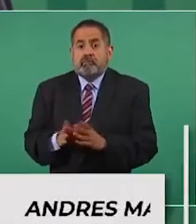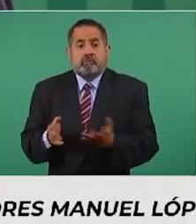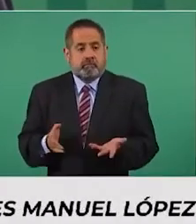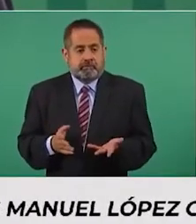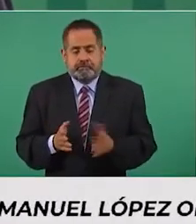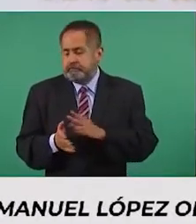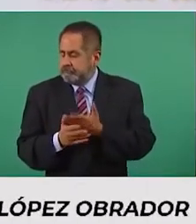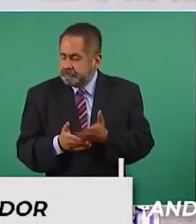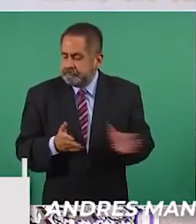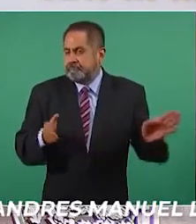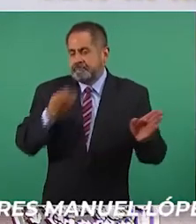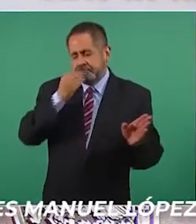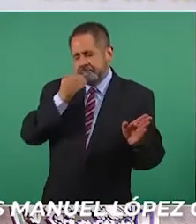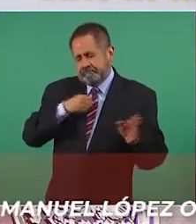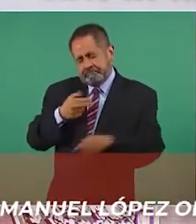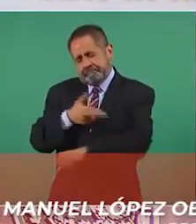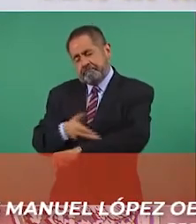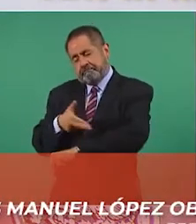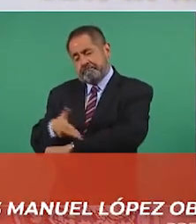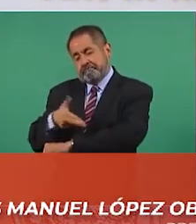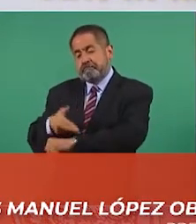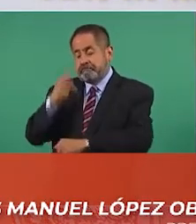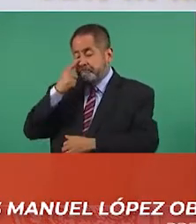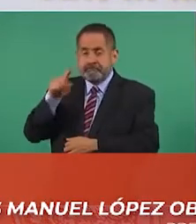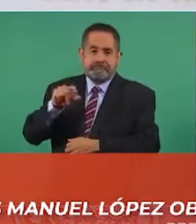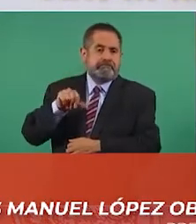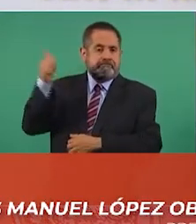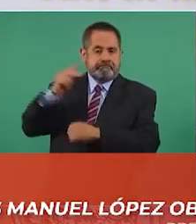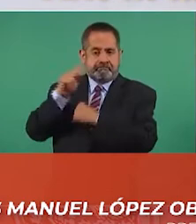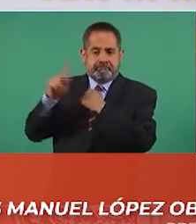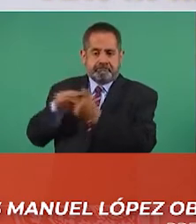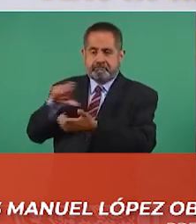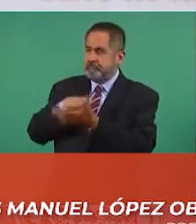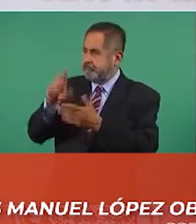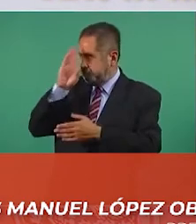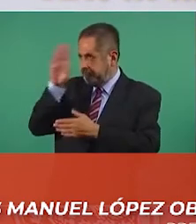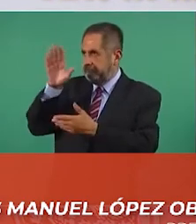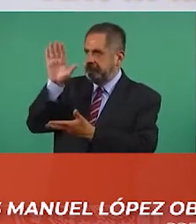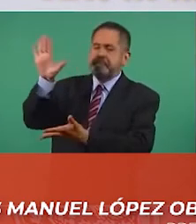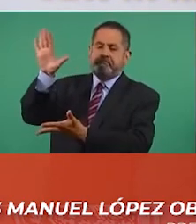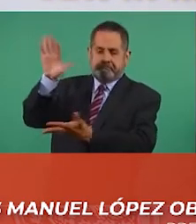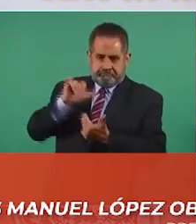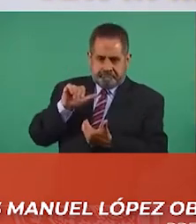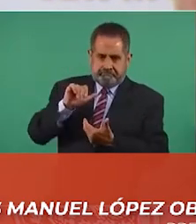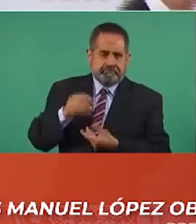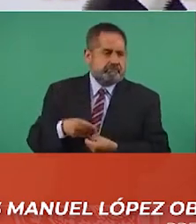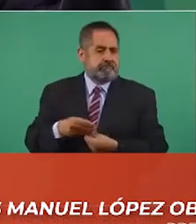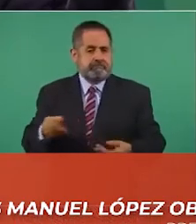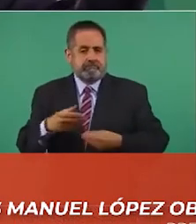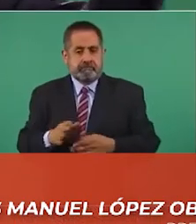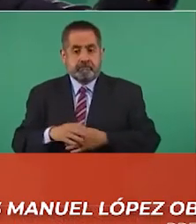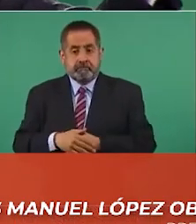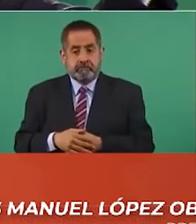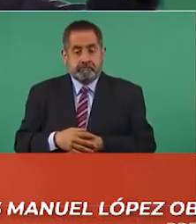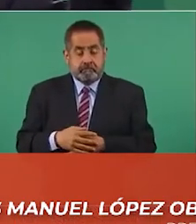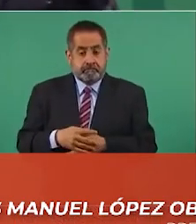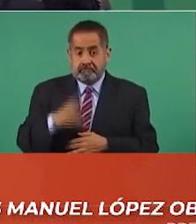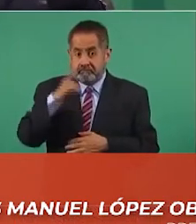falten los medicamentos, la única forma. Pero era un